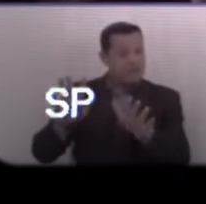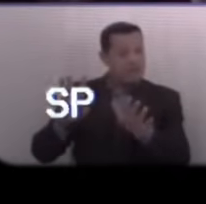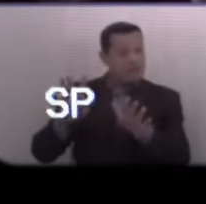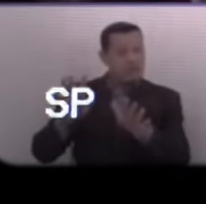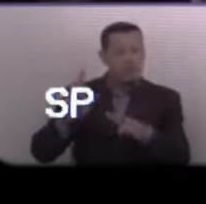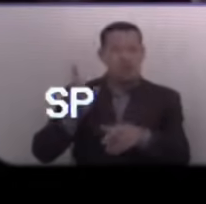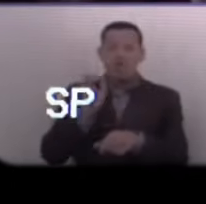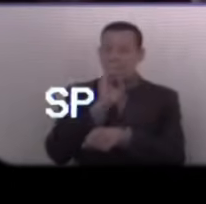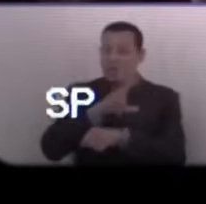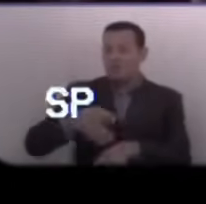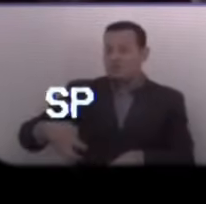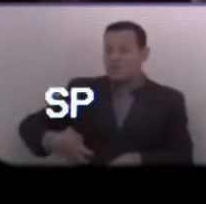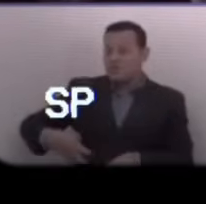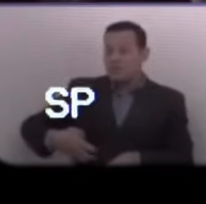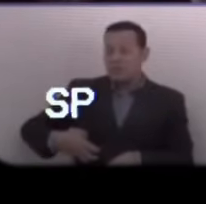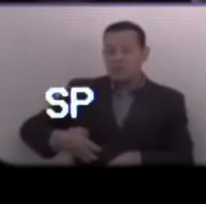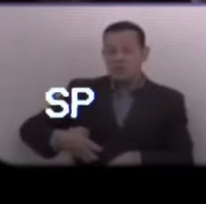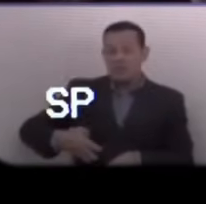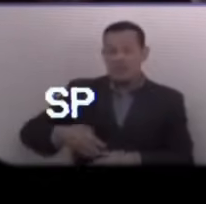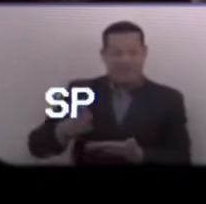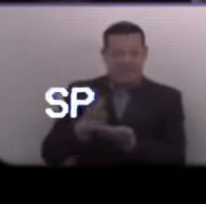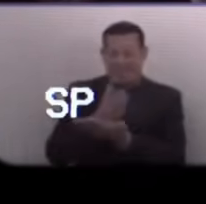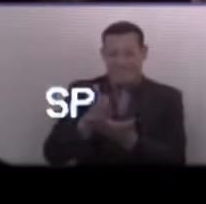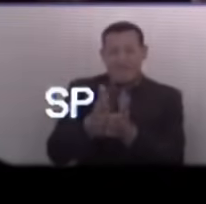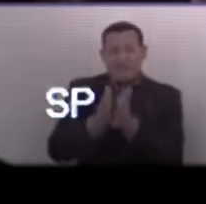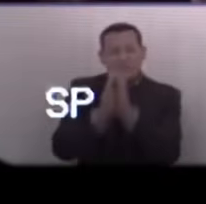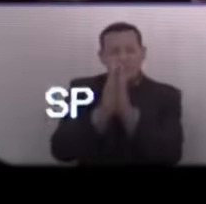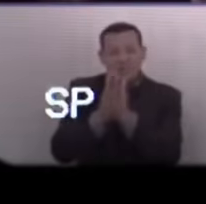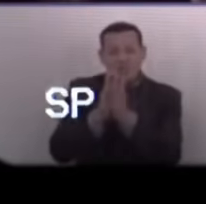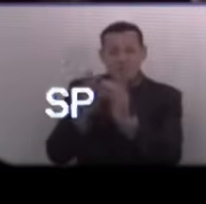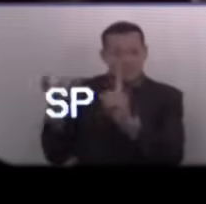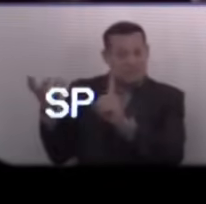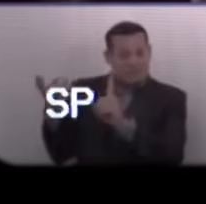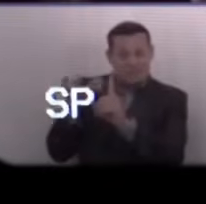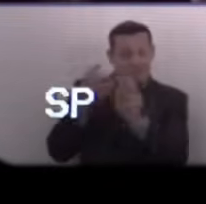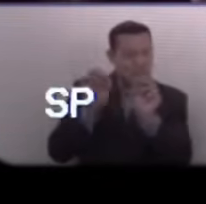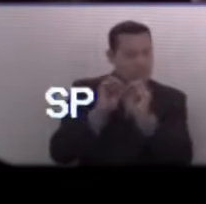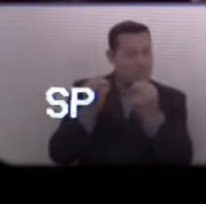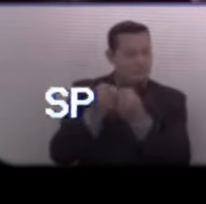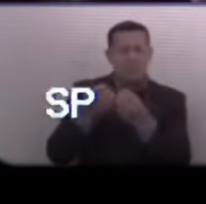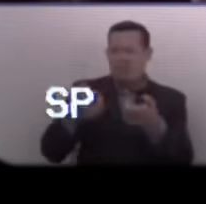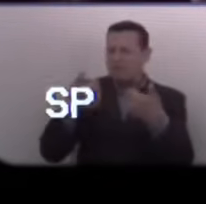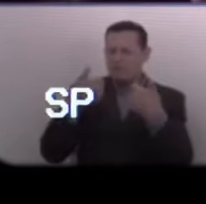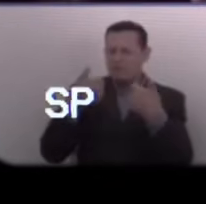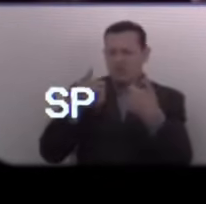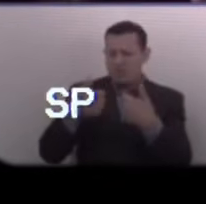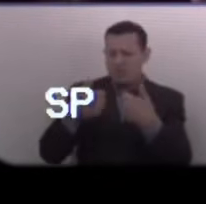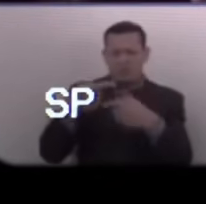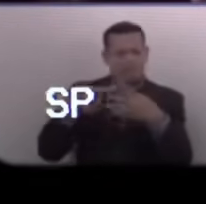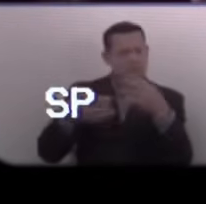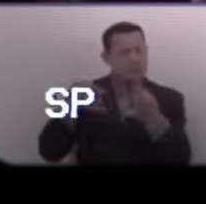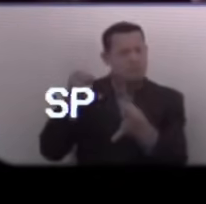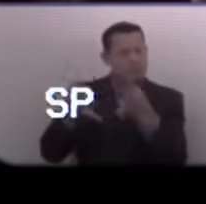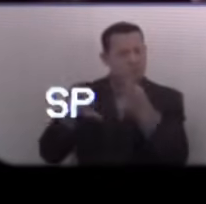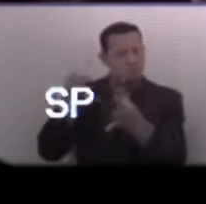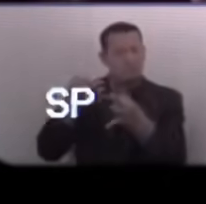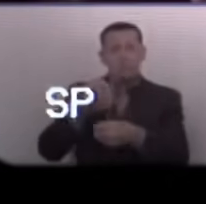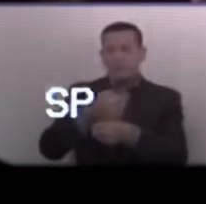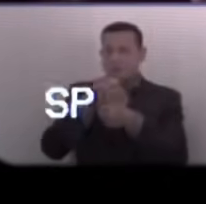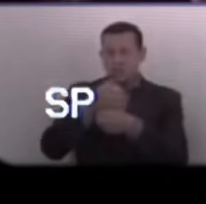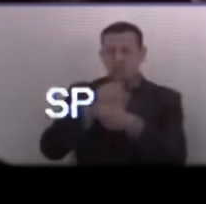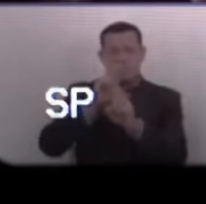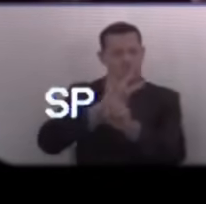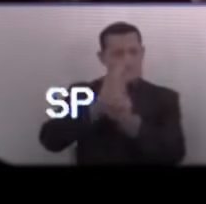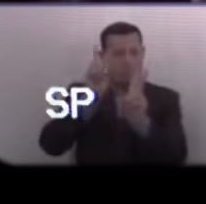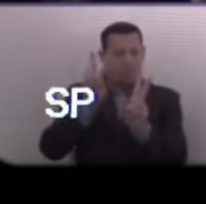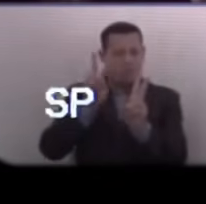mentiras. Nadie les ha pedido que dejen de perseguir criminales. La justicia, la seguridad, la